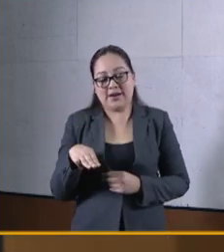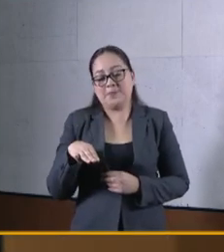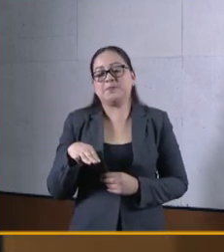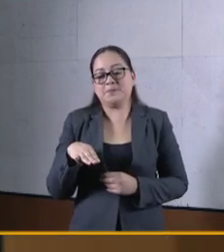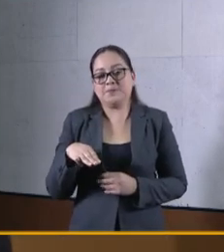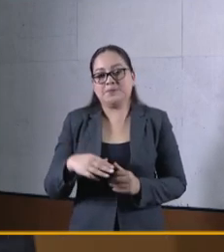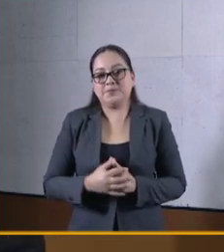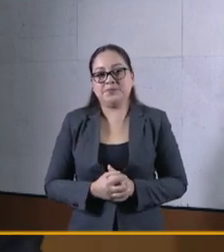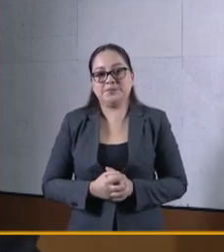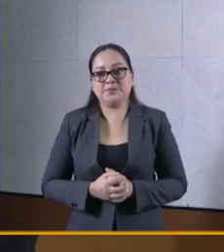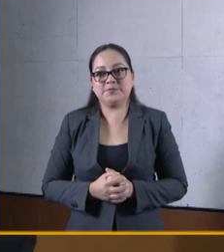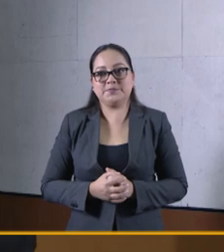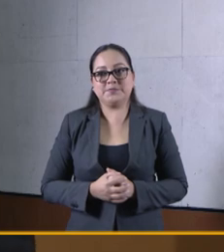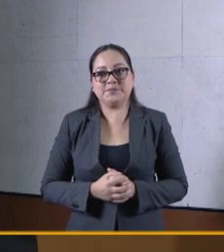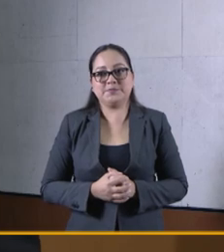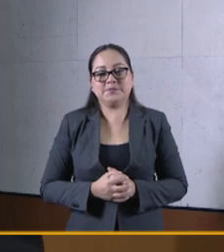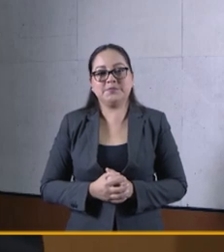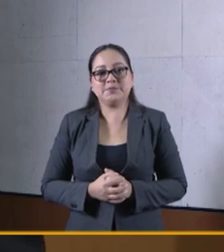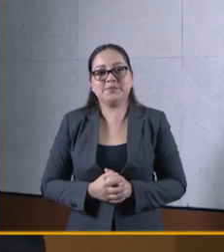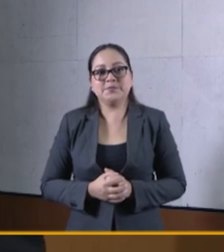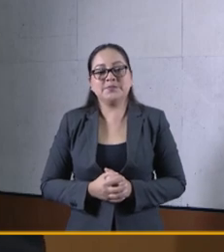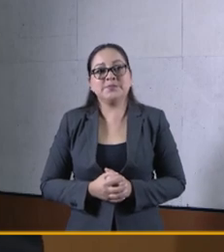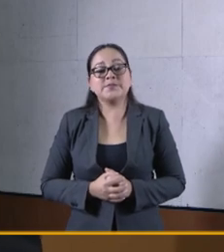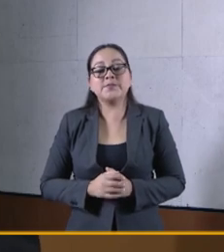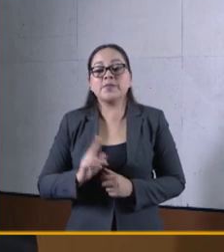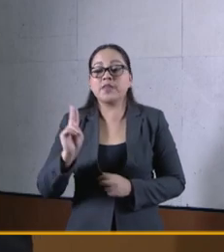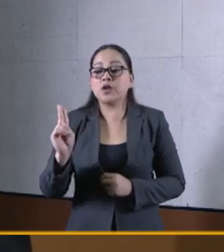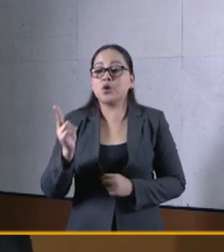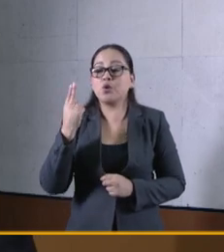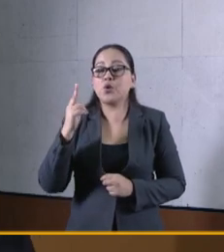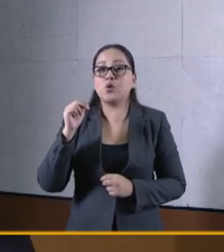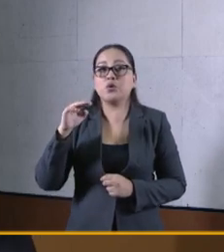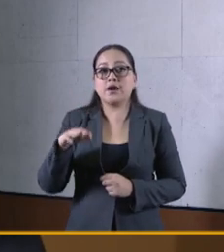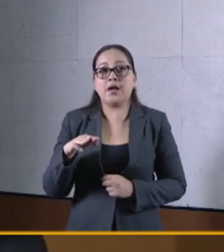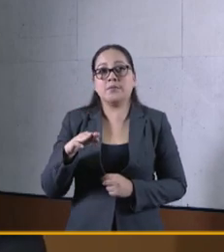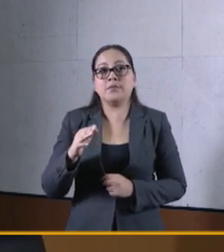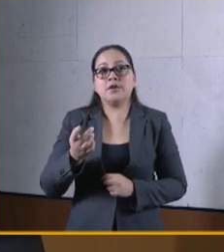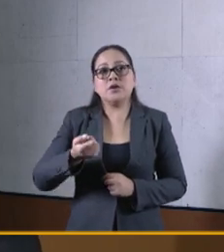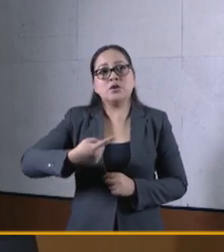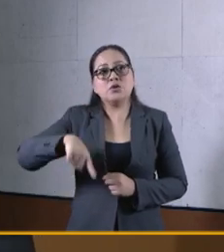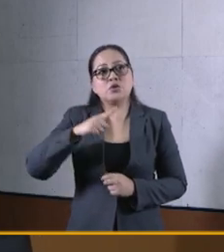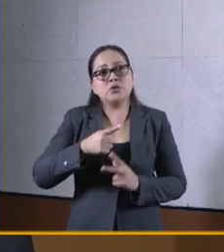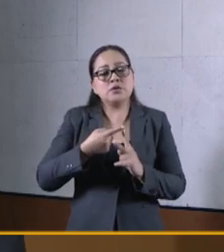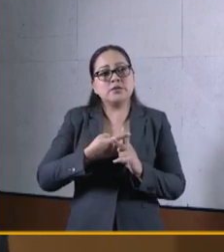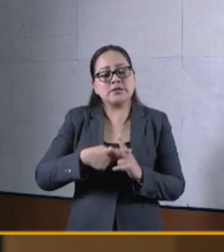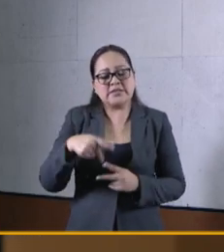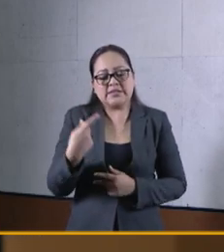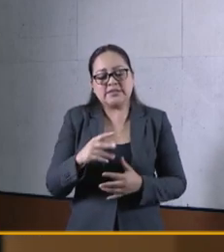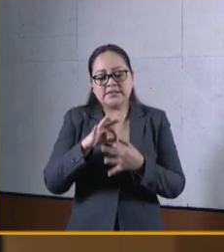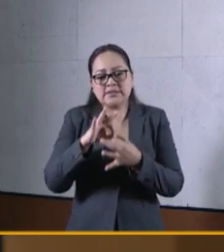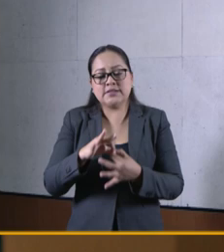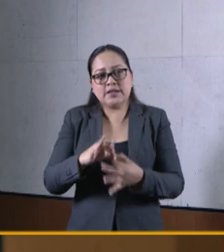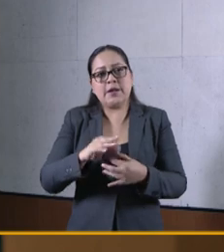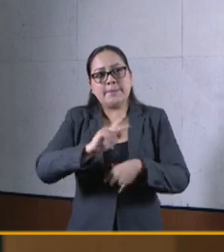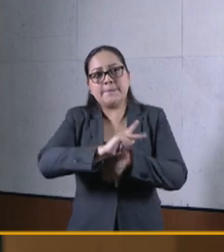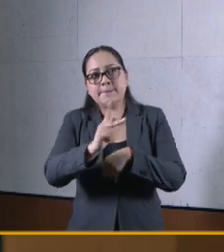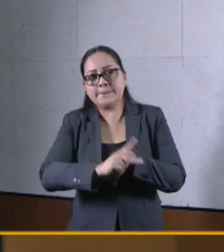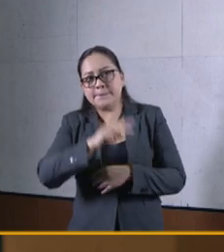autonoma de mexico la universidad como decíamos de la nación